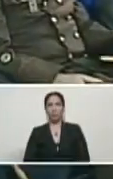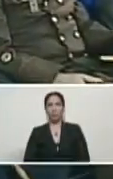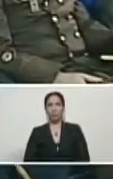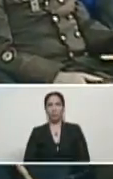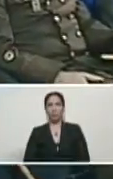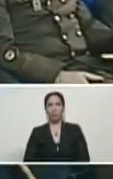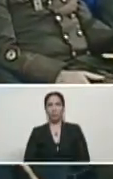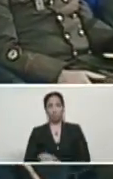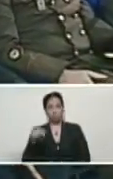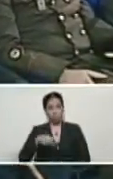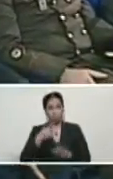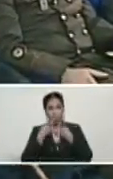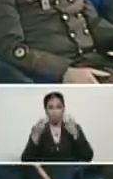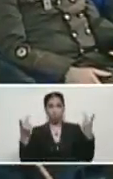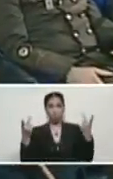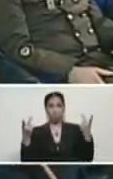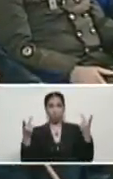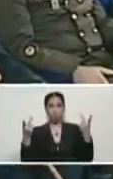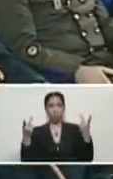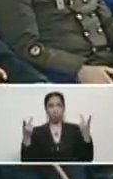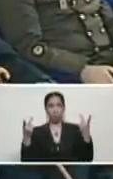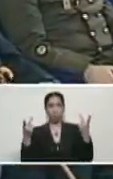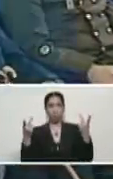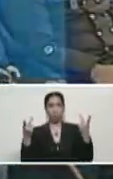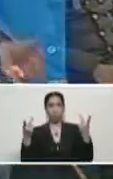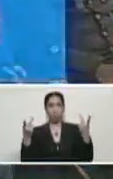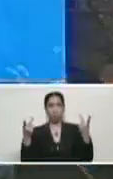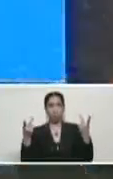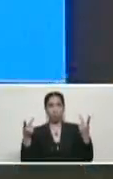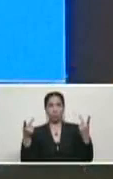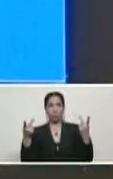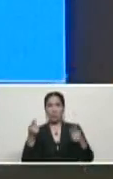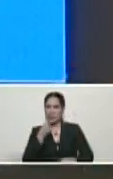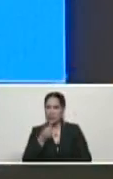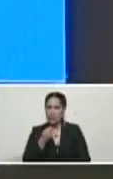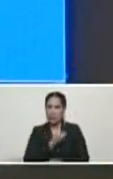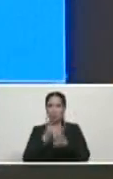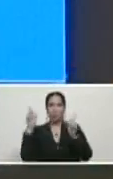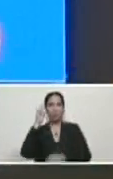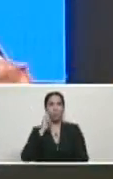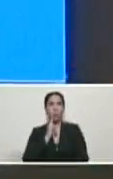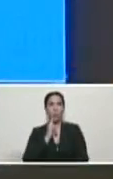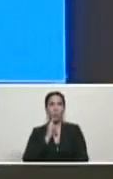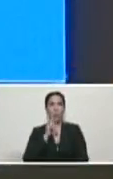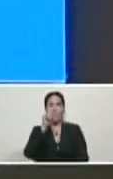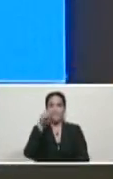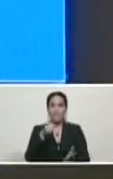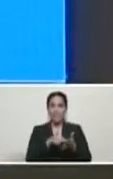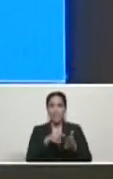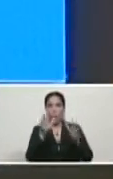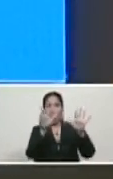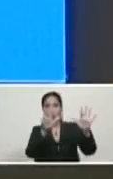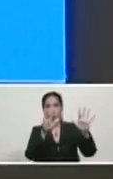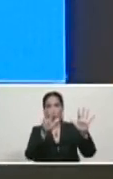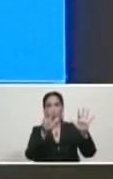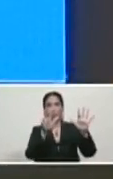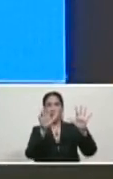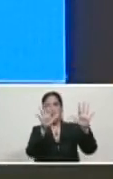Esa declaración que hizo el libertador Simón Bolívar en 1818.